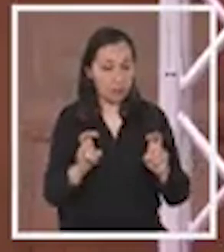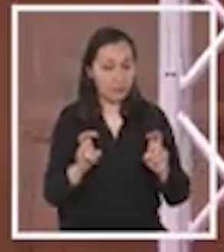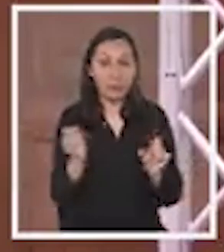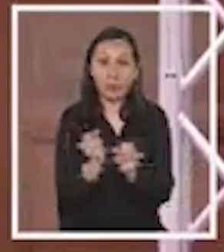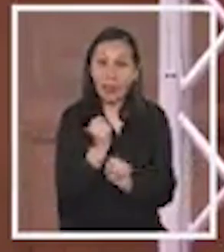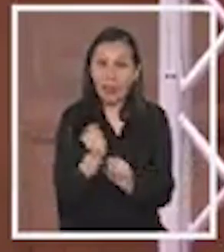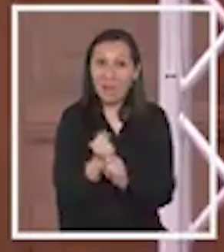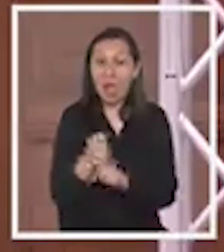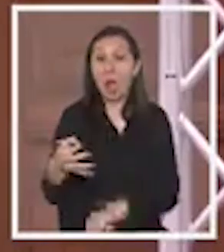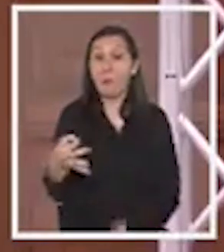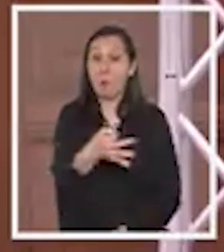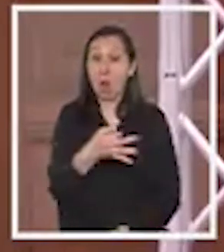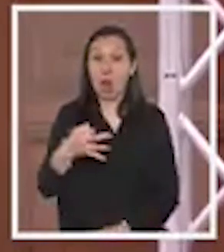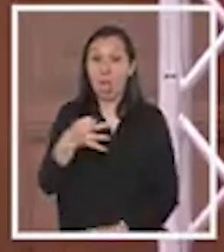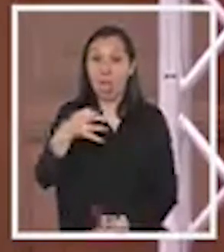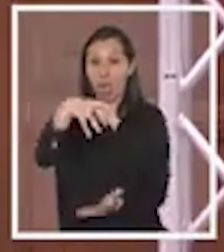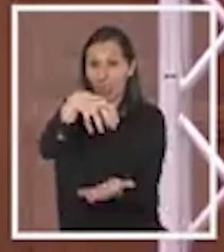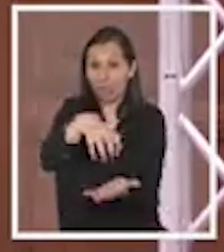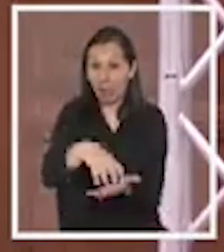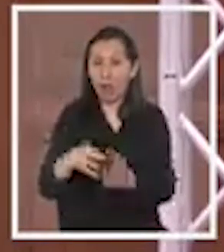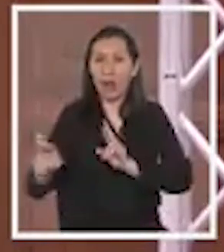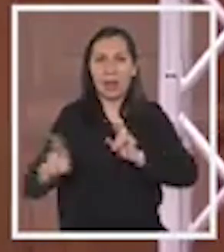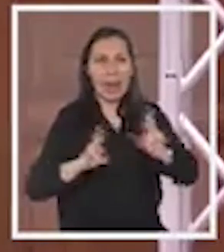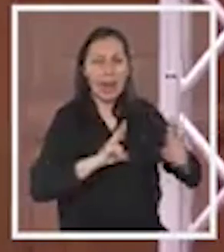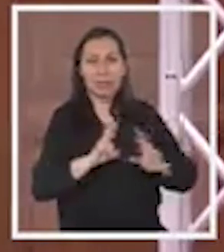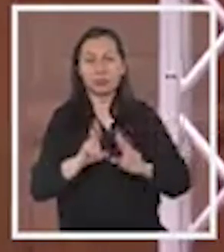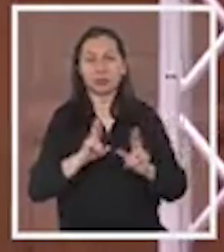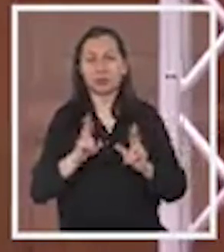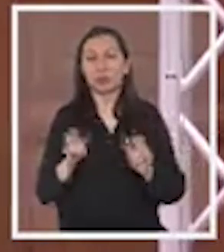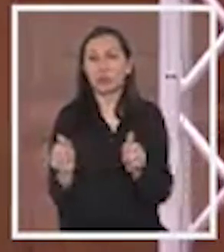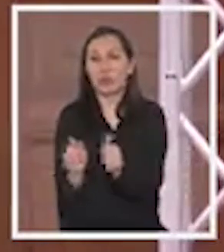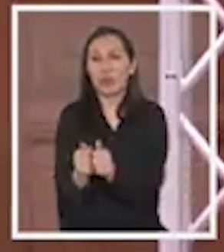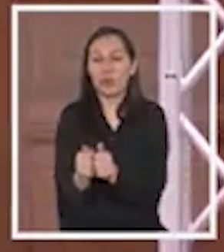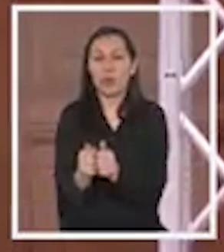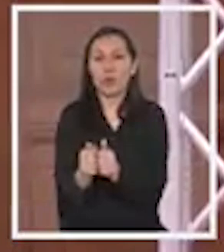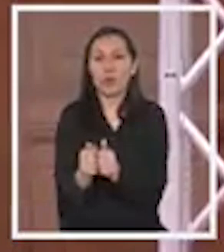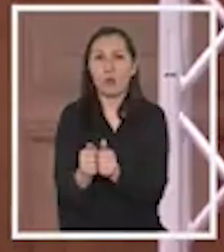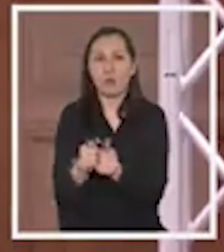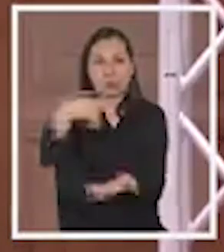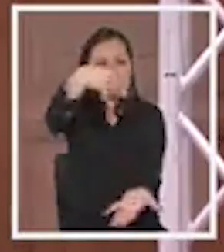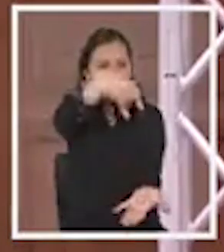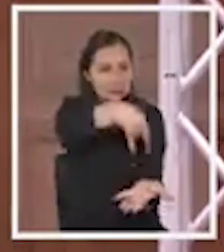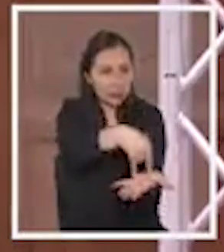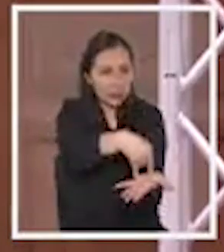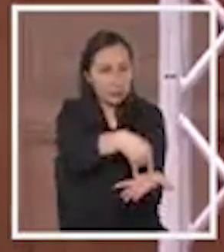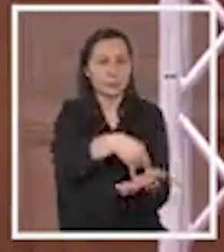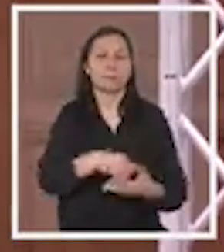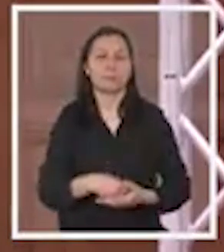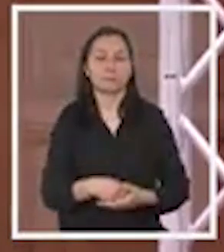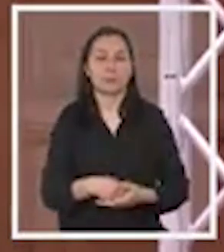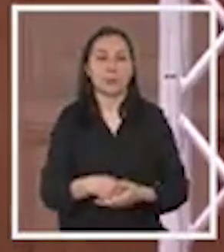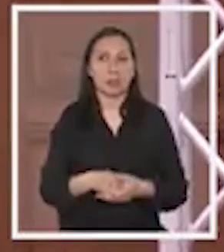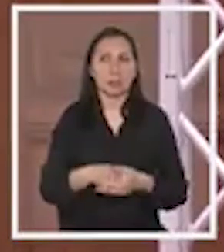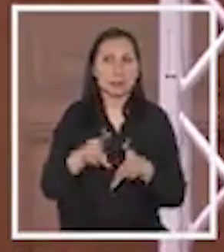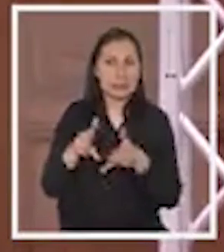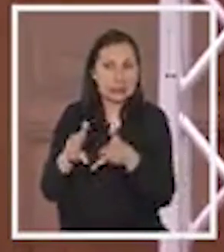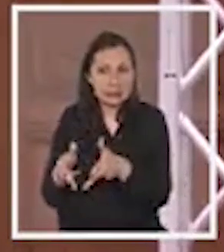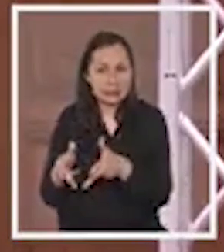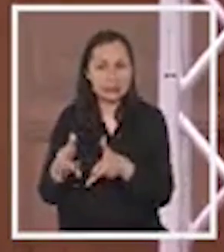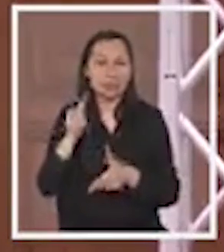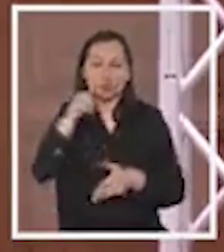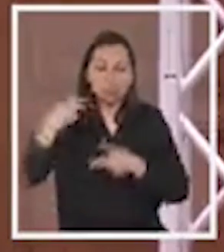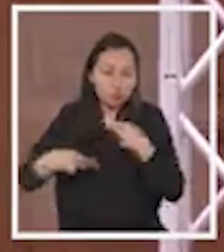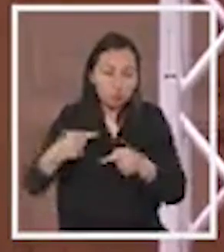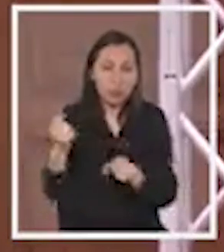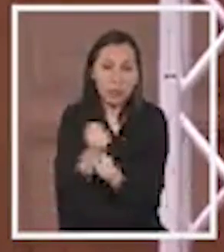el trabajo en la moneda, la relación muchas veces con el Parlamento, las presiones del día a